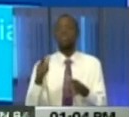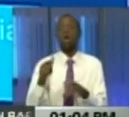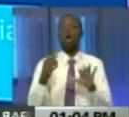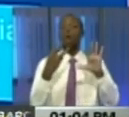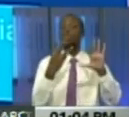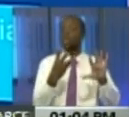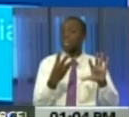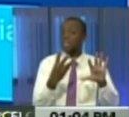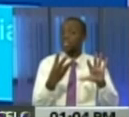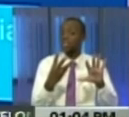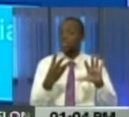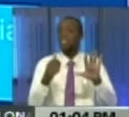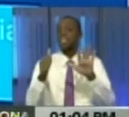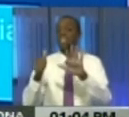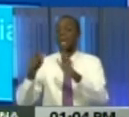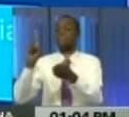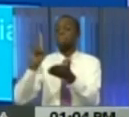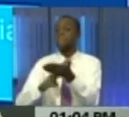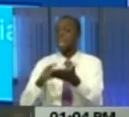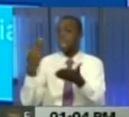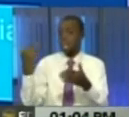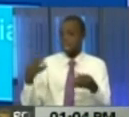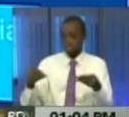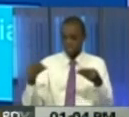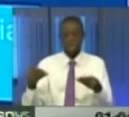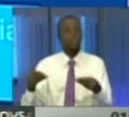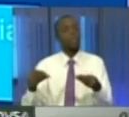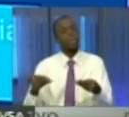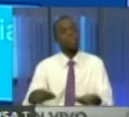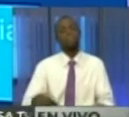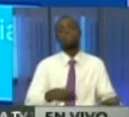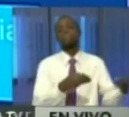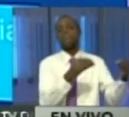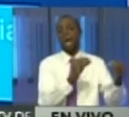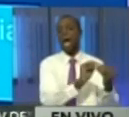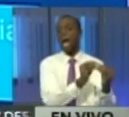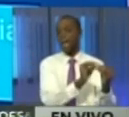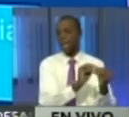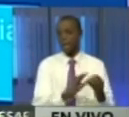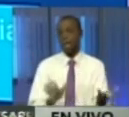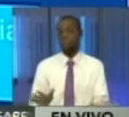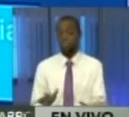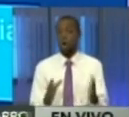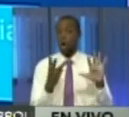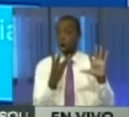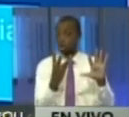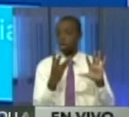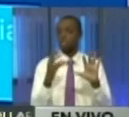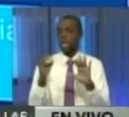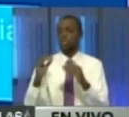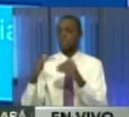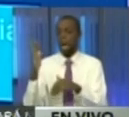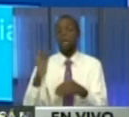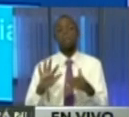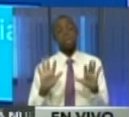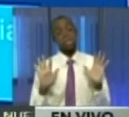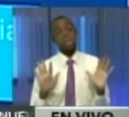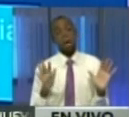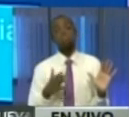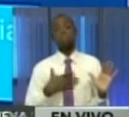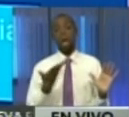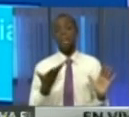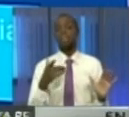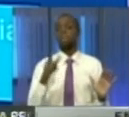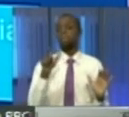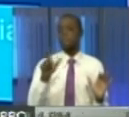876.017 solicitudes, que se mandaron a reparo, porque era posible que pudieran pertenecer efectivamente a